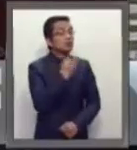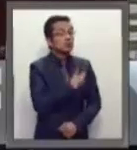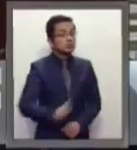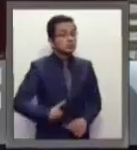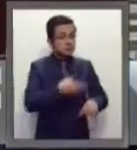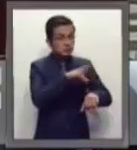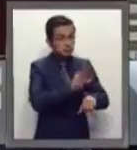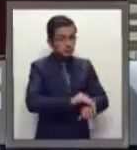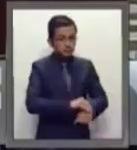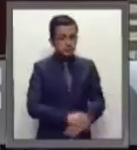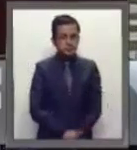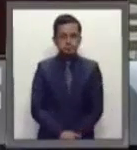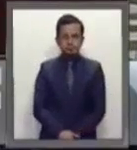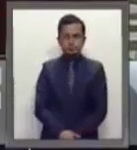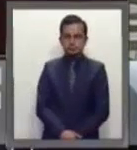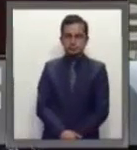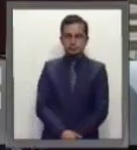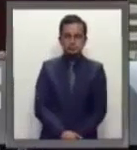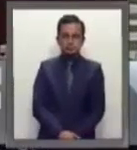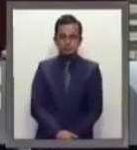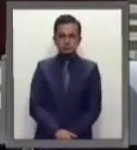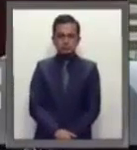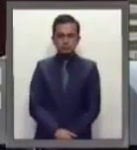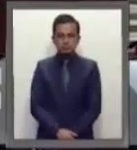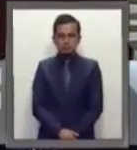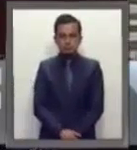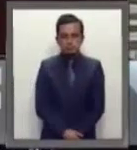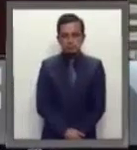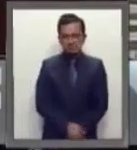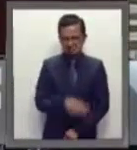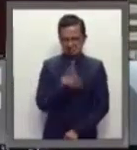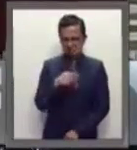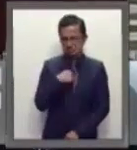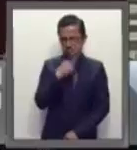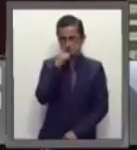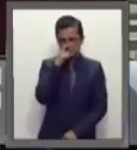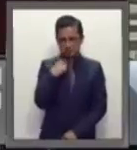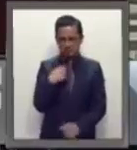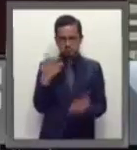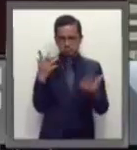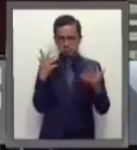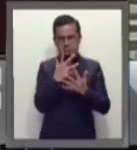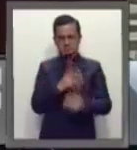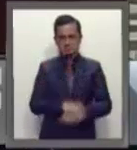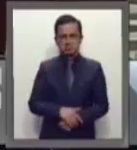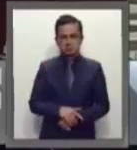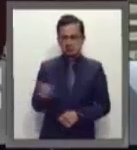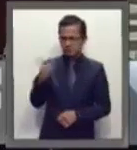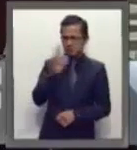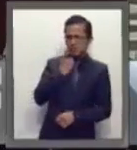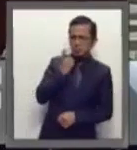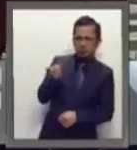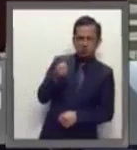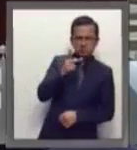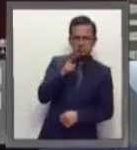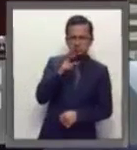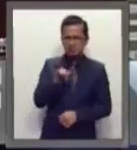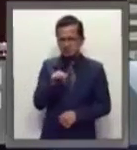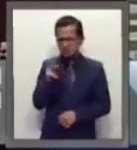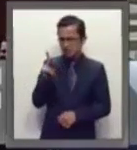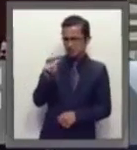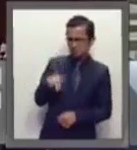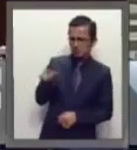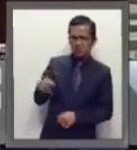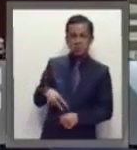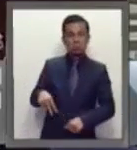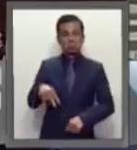me sorprende el aplomo con el que los diputados del pri y del pan tratan de engañar